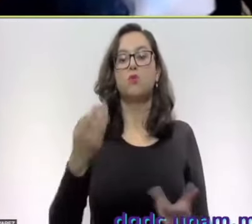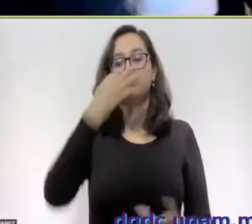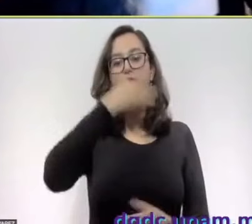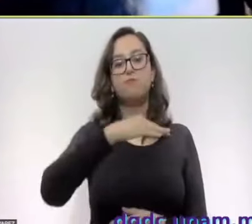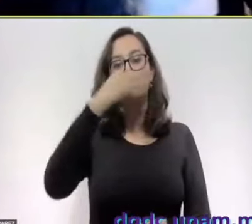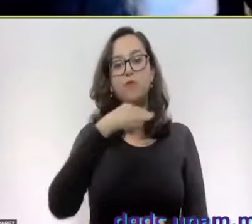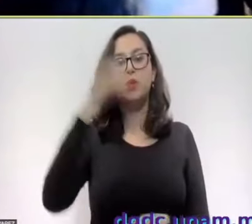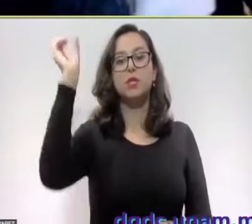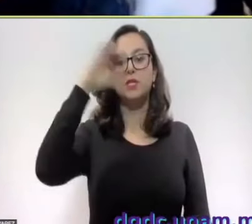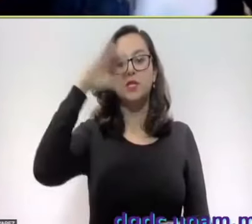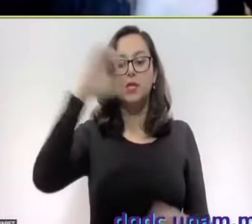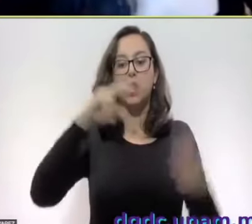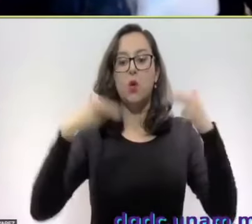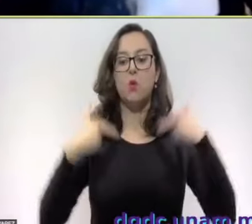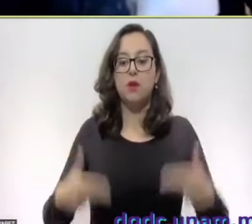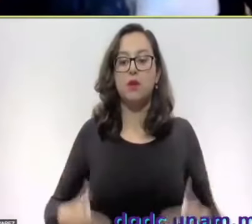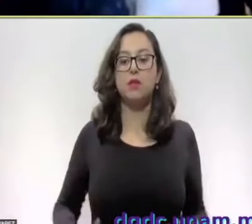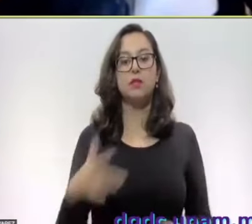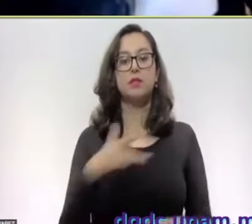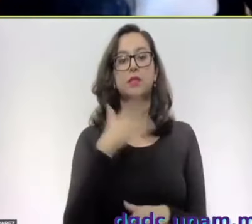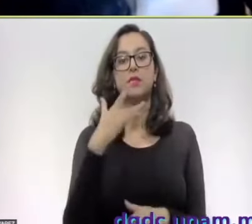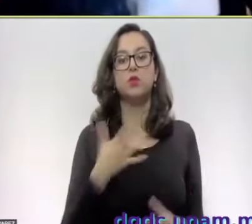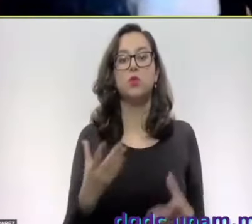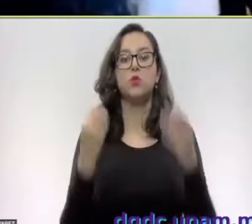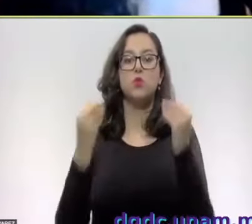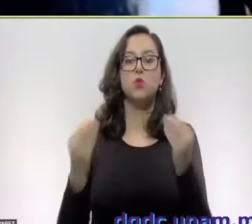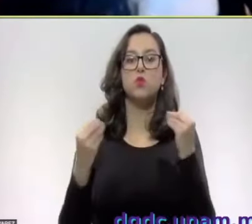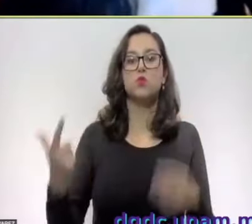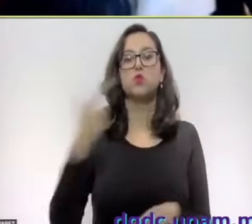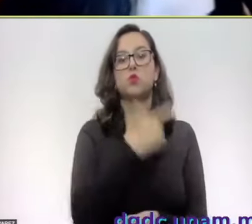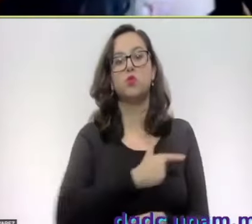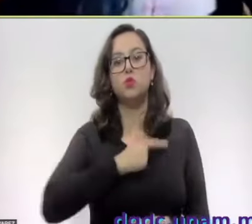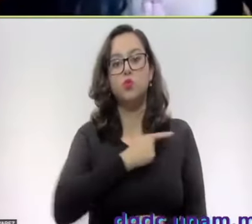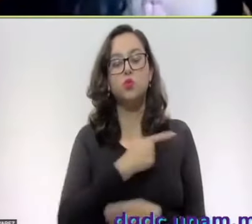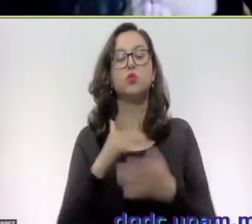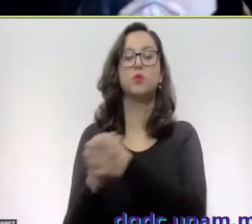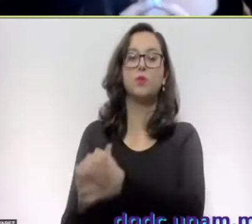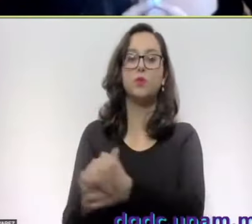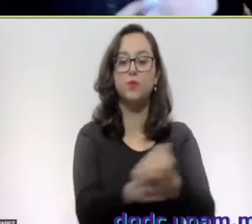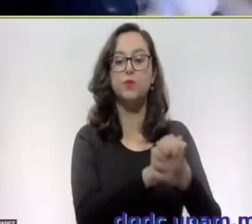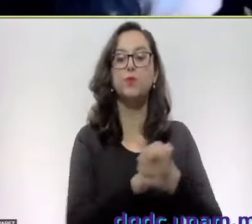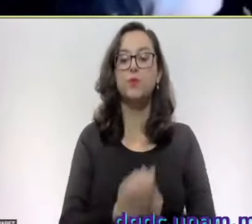da muchísimo gusto saludarles, darles la bienvenida a este